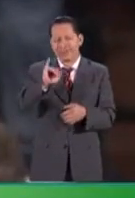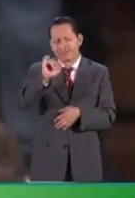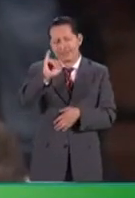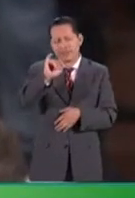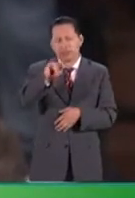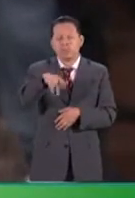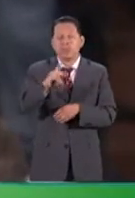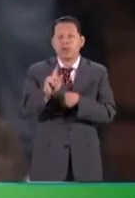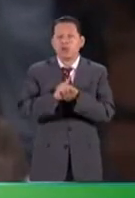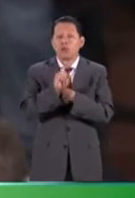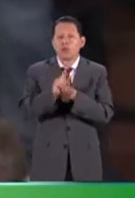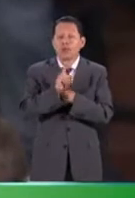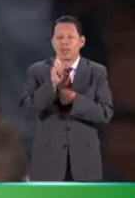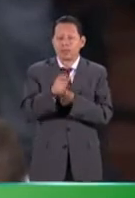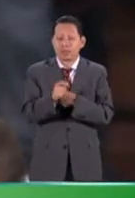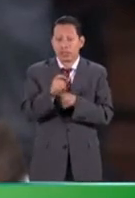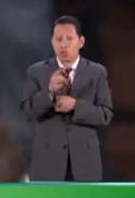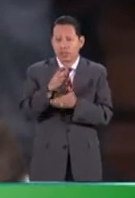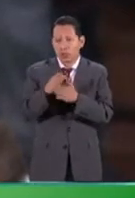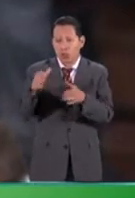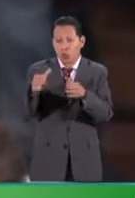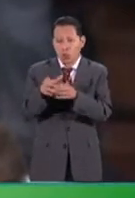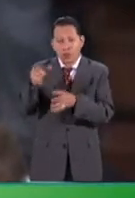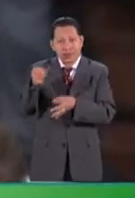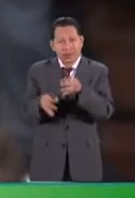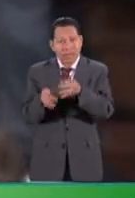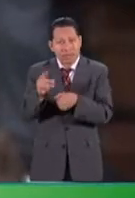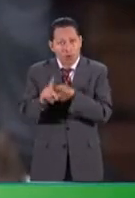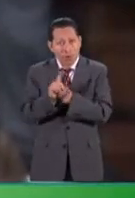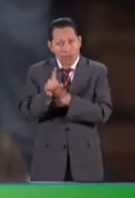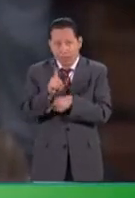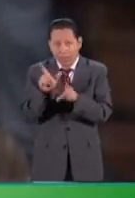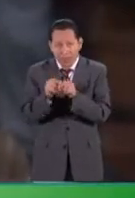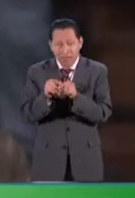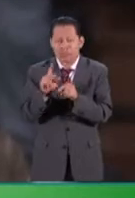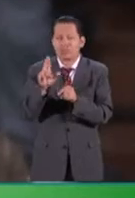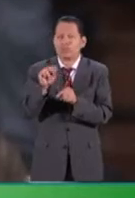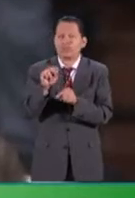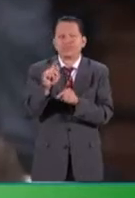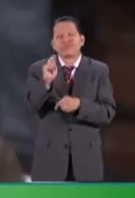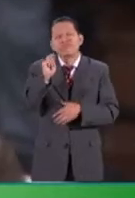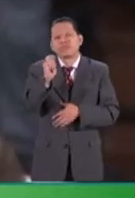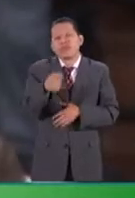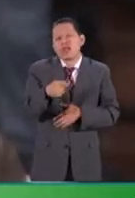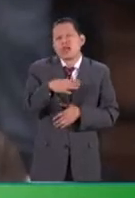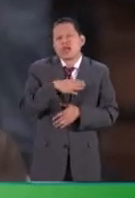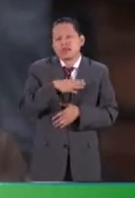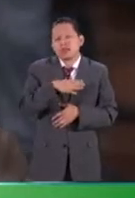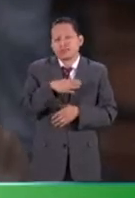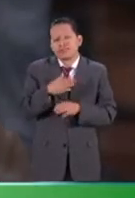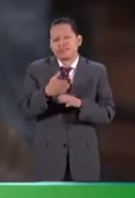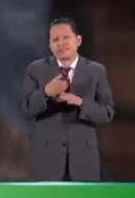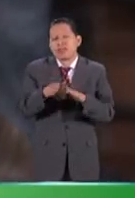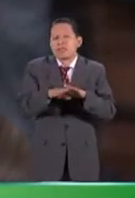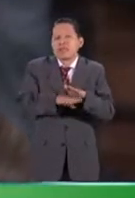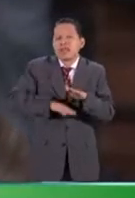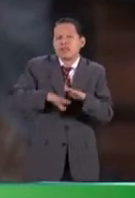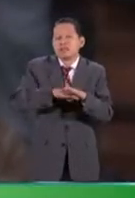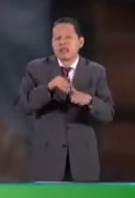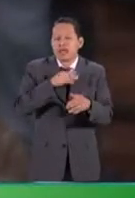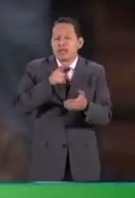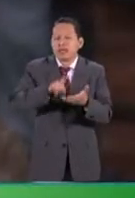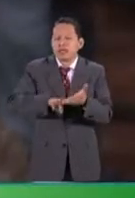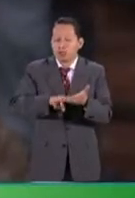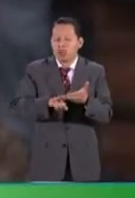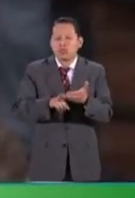problema no es exclusivo del Poder Judicial. Este es un problema que se tiene de origen. Coincidimos